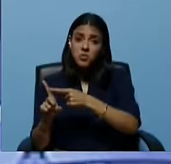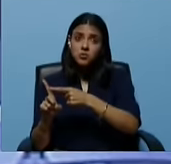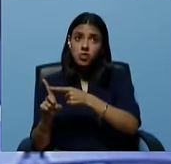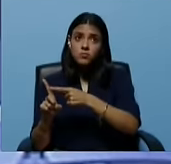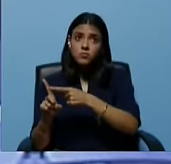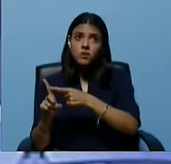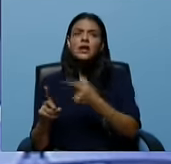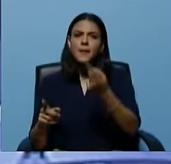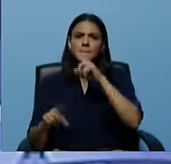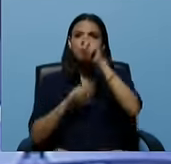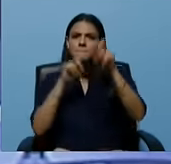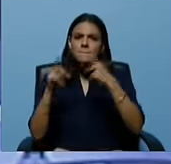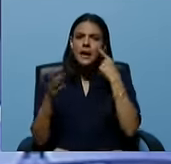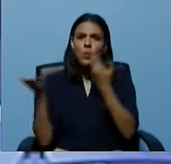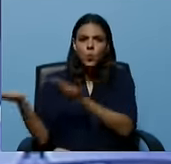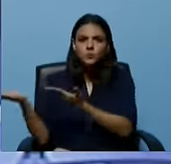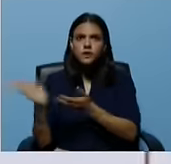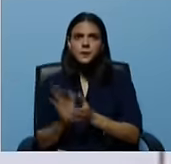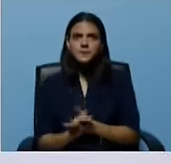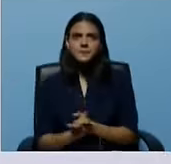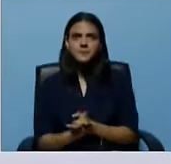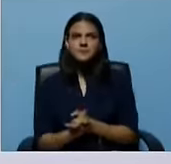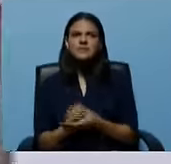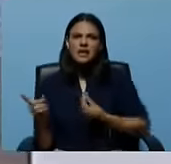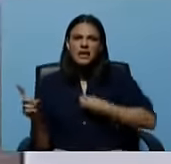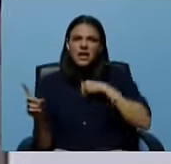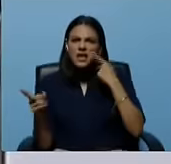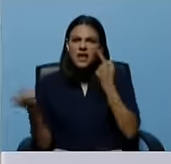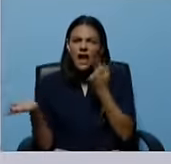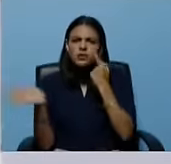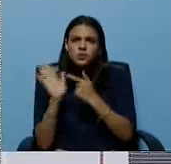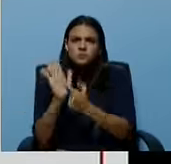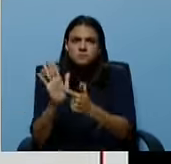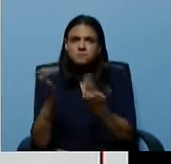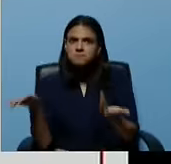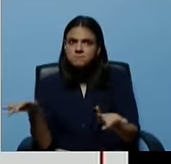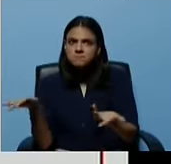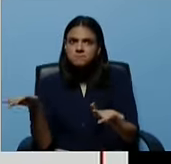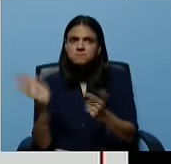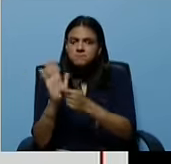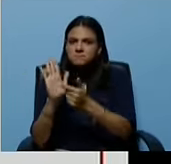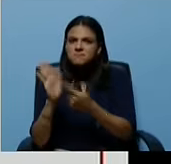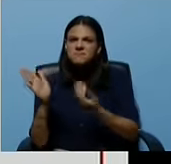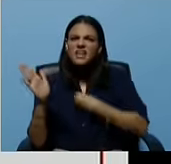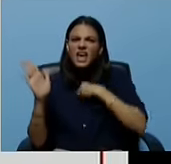y pregúntele qué es esto que estoy mostrando aquí.